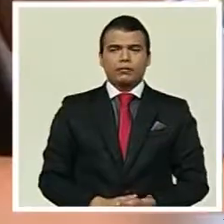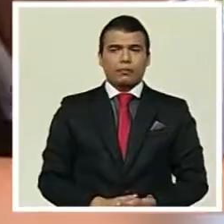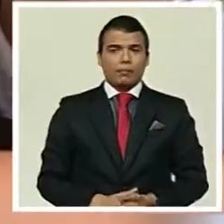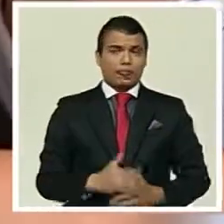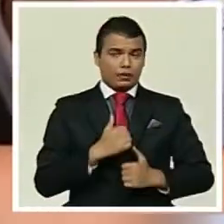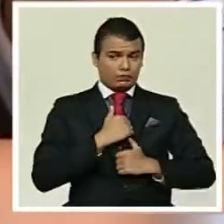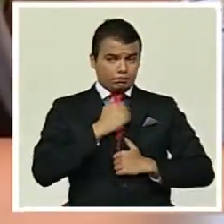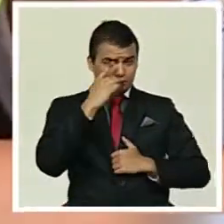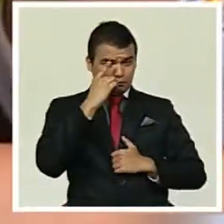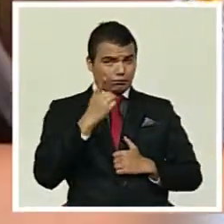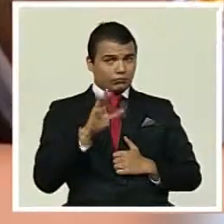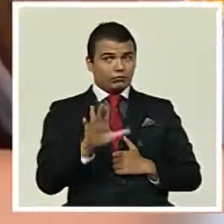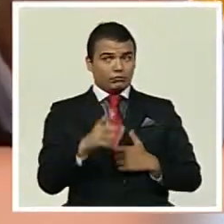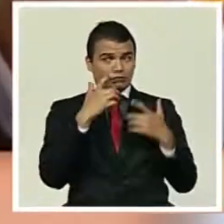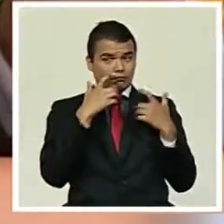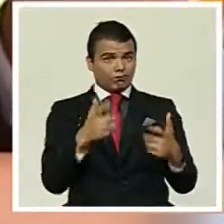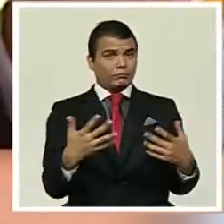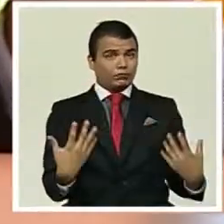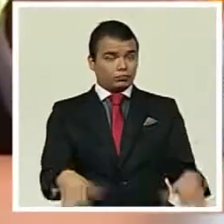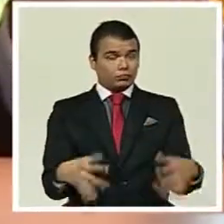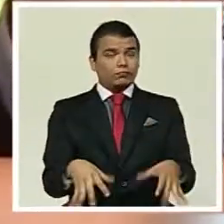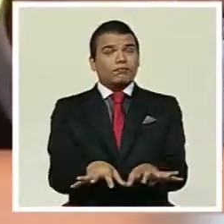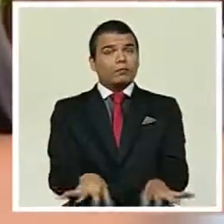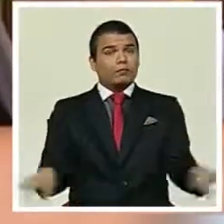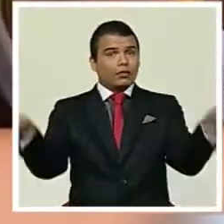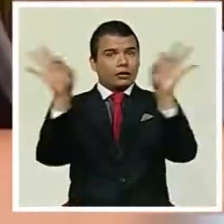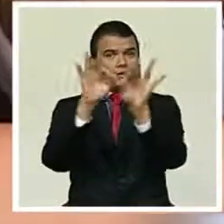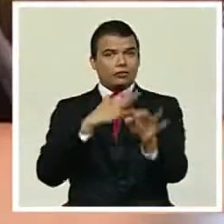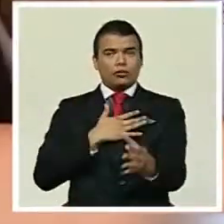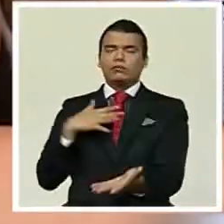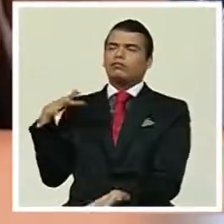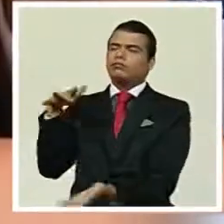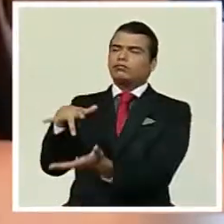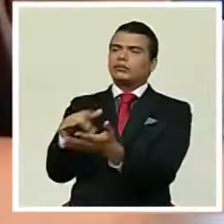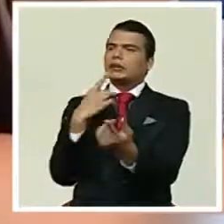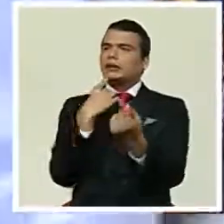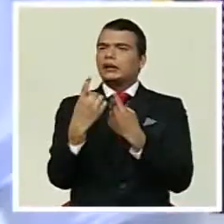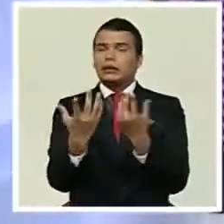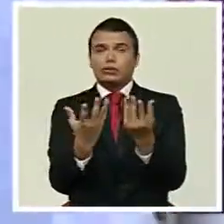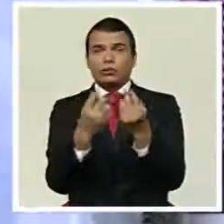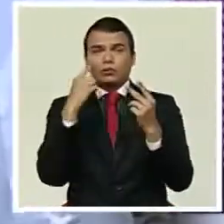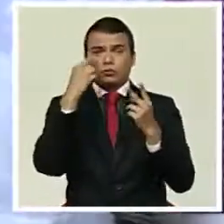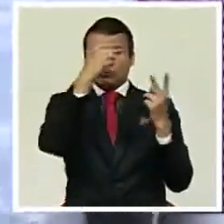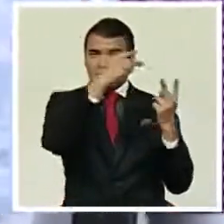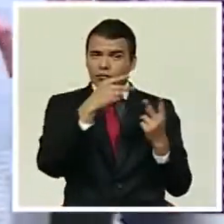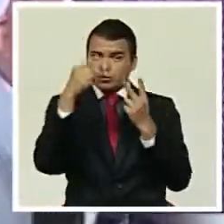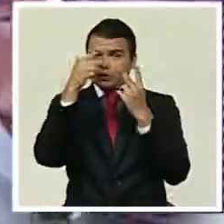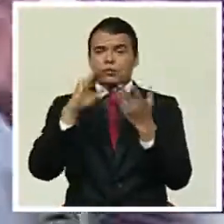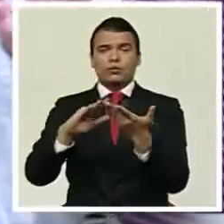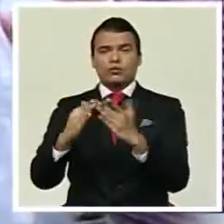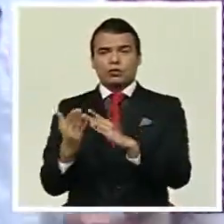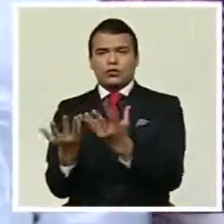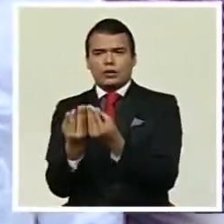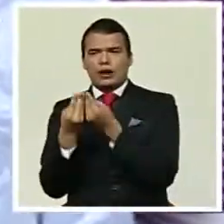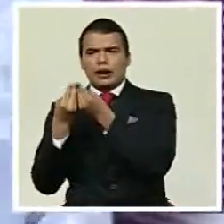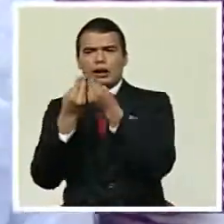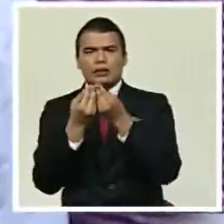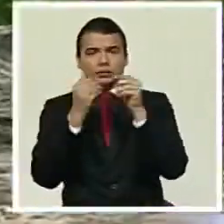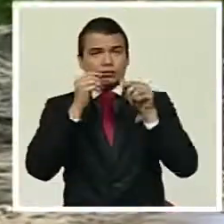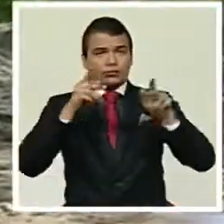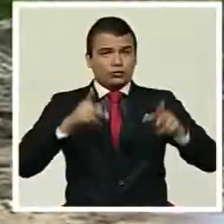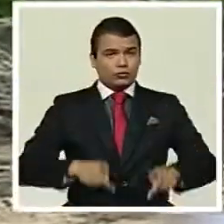Yo creo que fue muy importante haber venido, muy importante que hayamos hablado con la veeduría, con la comunidad, con los concejales, con el